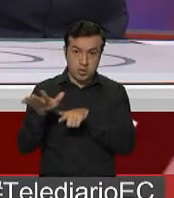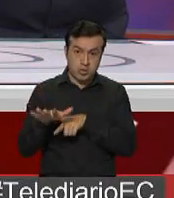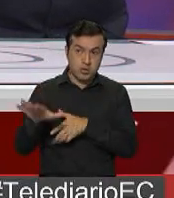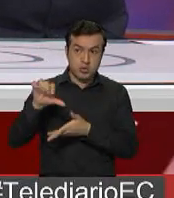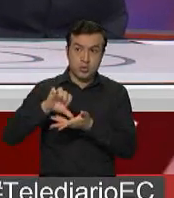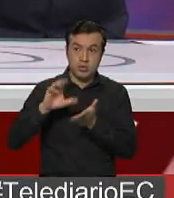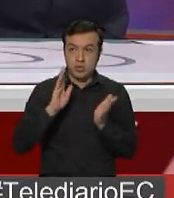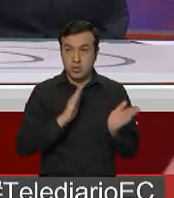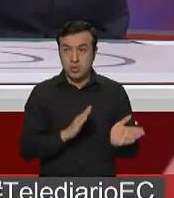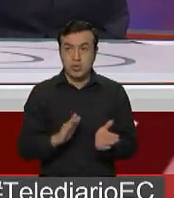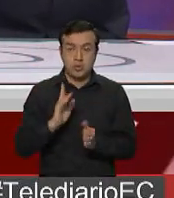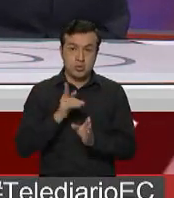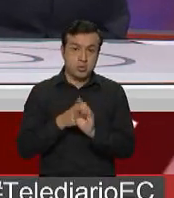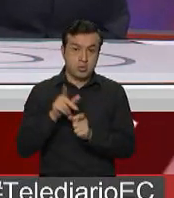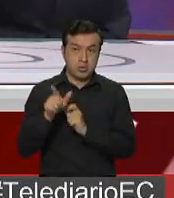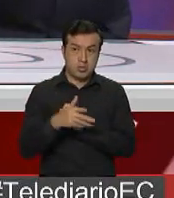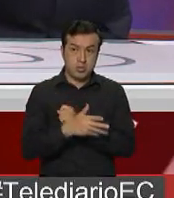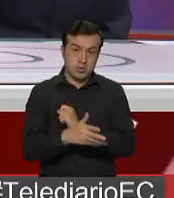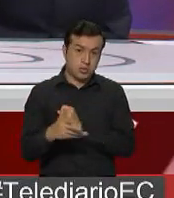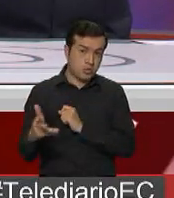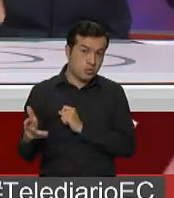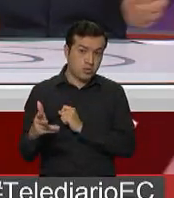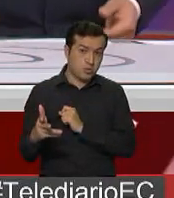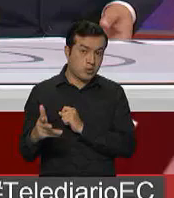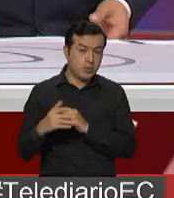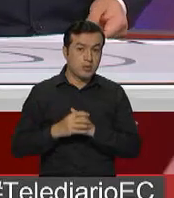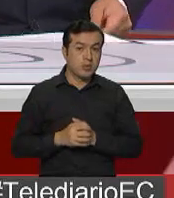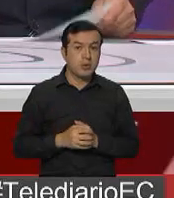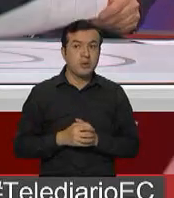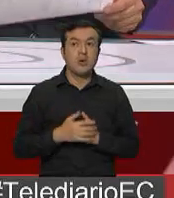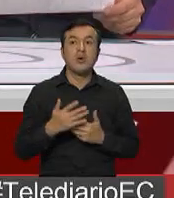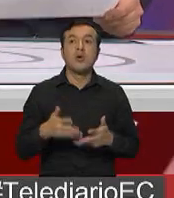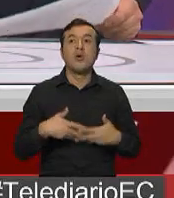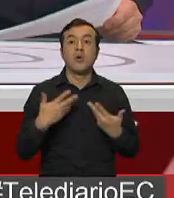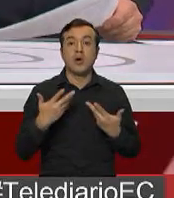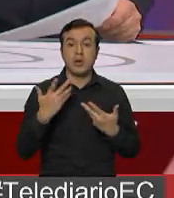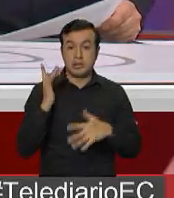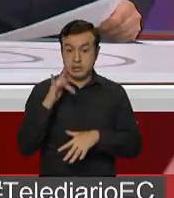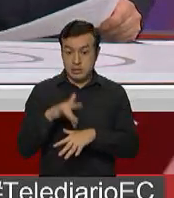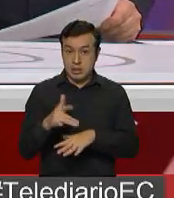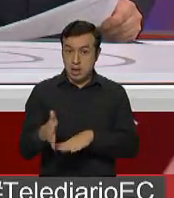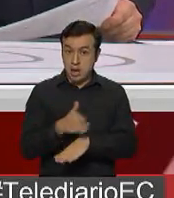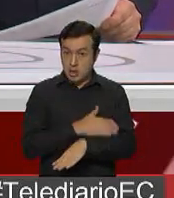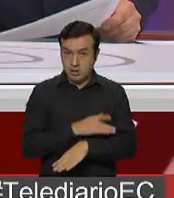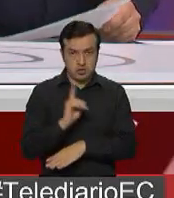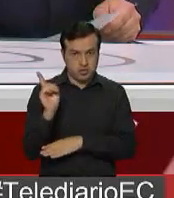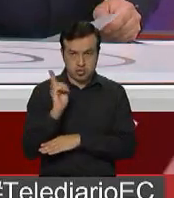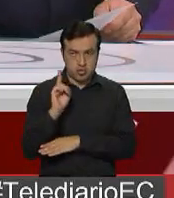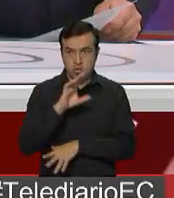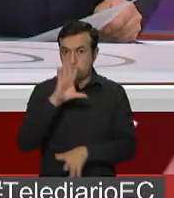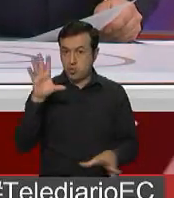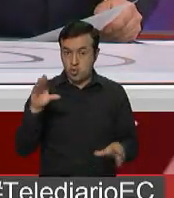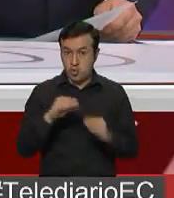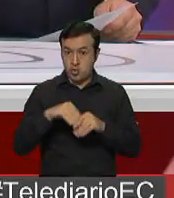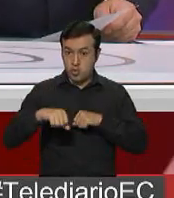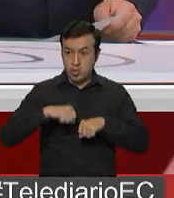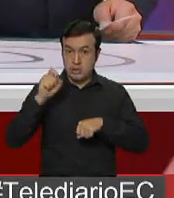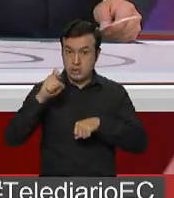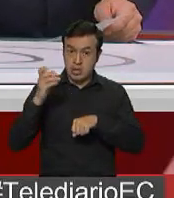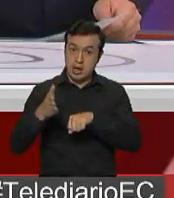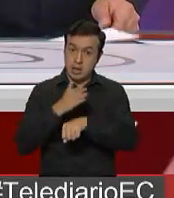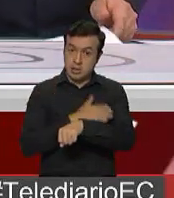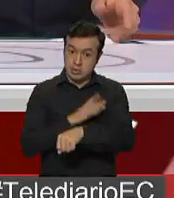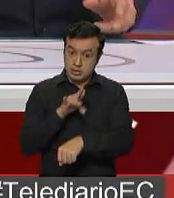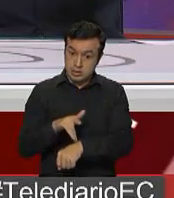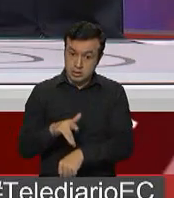cumplir de manera presencial, no en todos los trámites hay que sacar cita previa. O para todos estos trámites hay que sacar cita